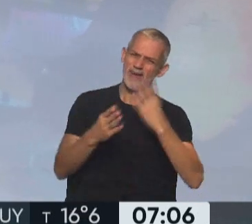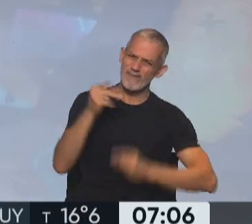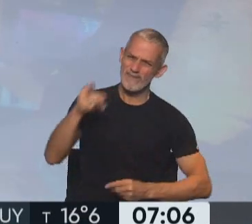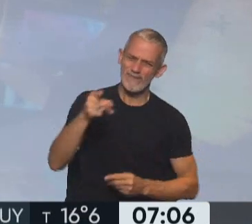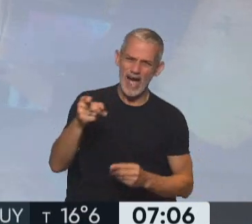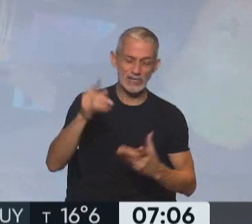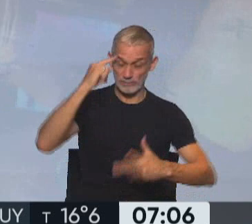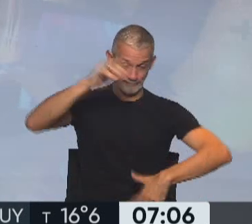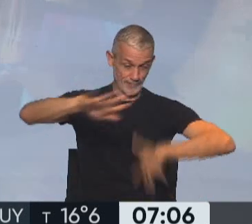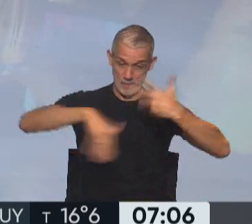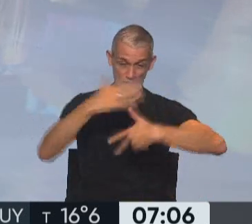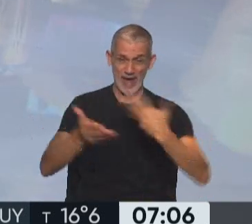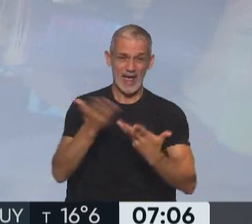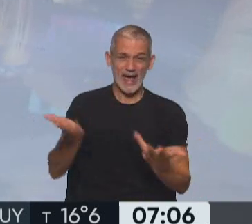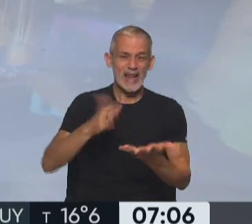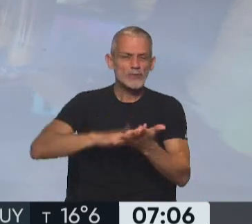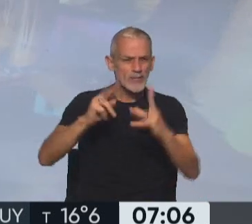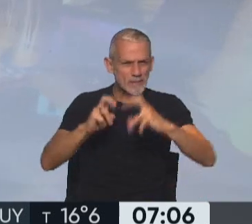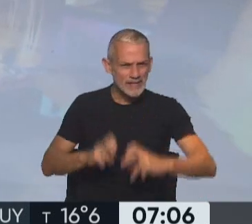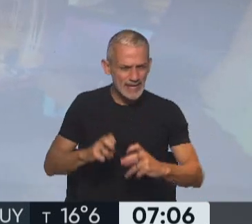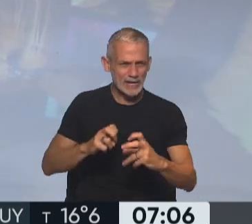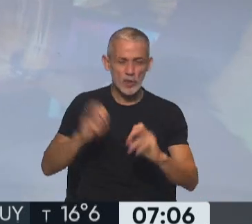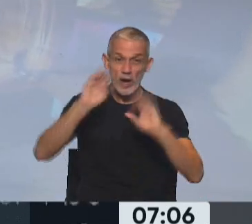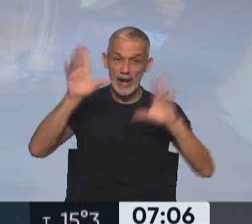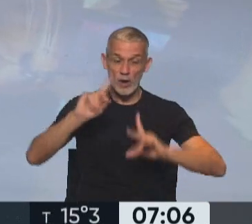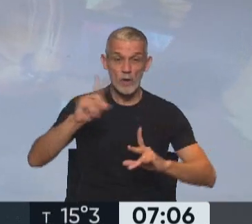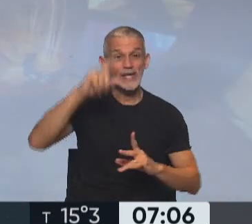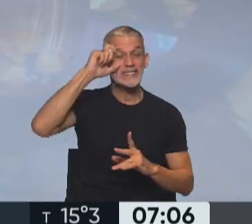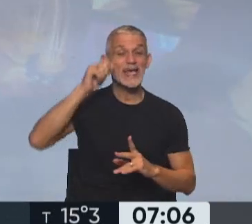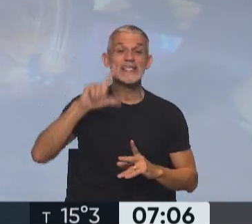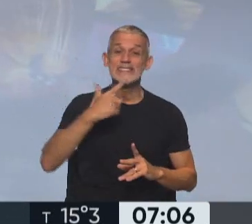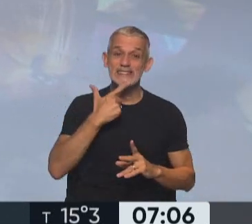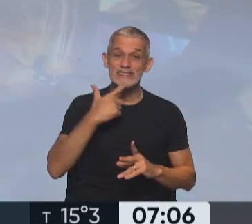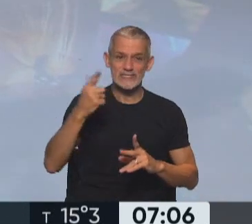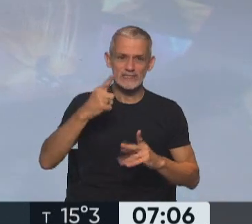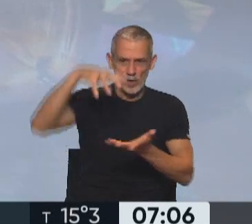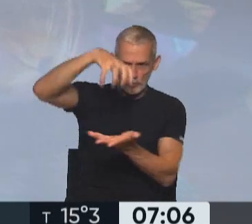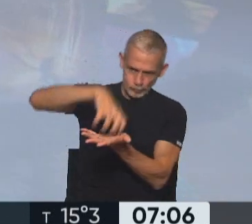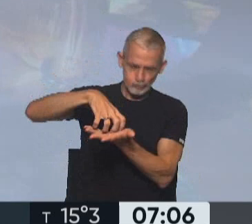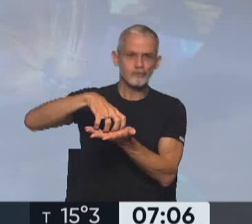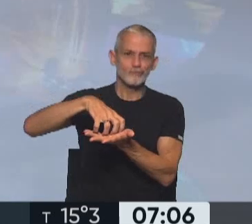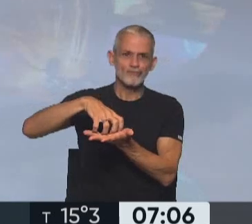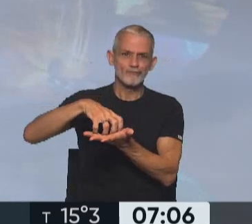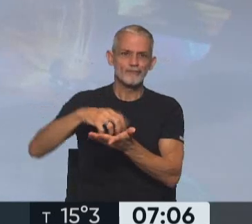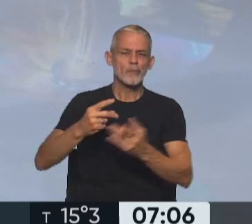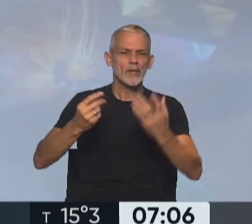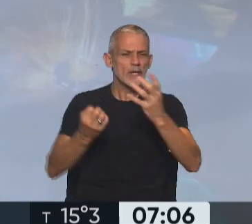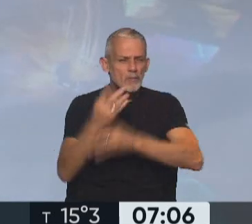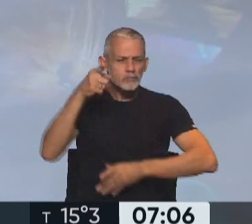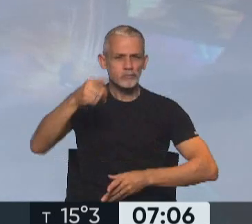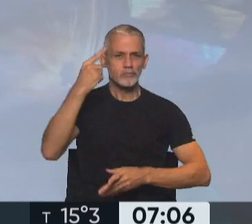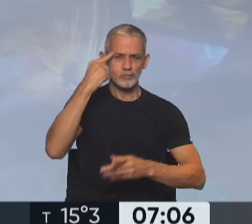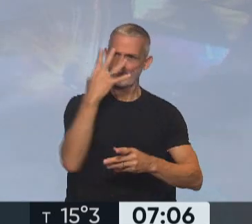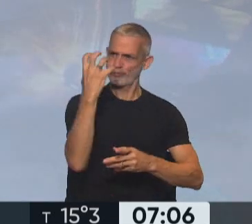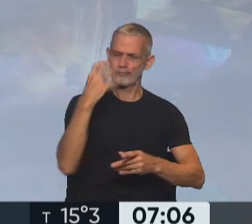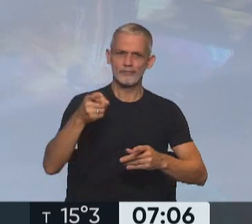hay una ensalada en el marco de esta investigación, pero el CELS, que fue justamente el que determinó esta utilización de datos biométricos con